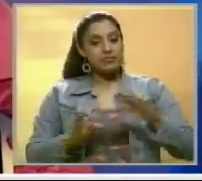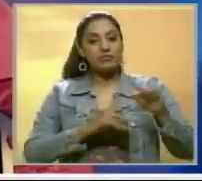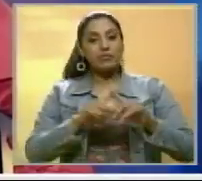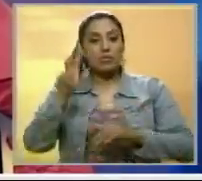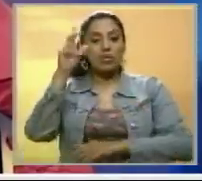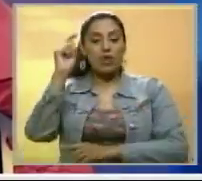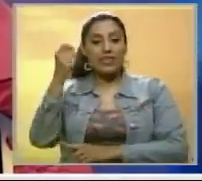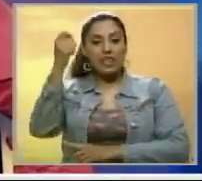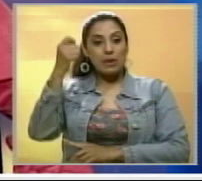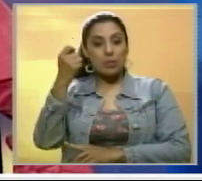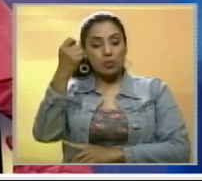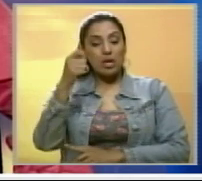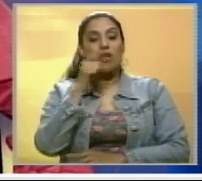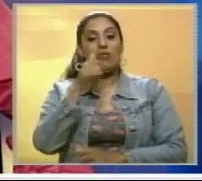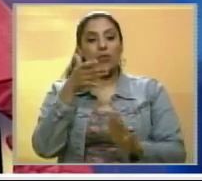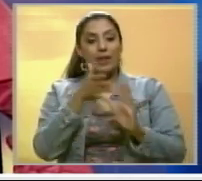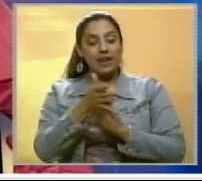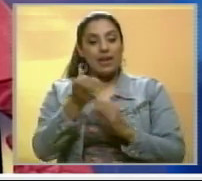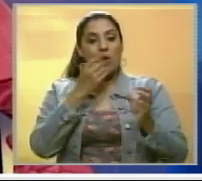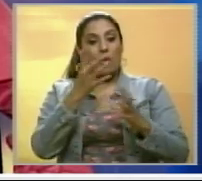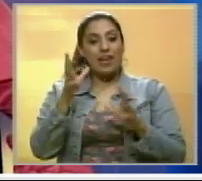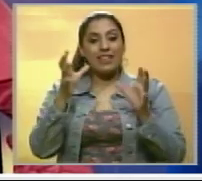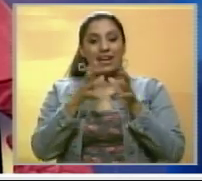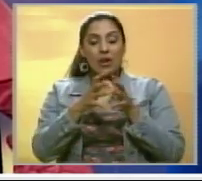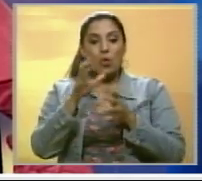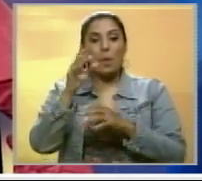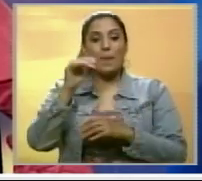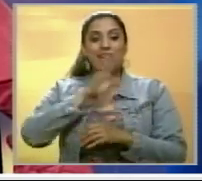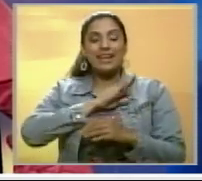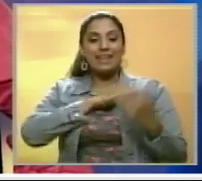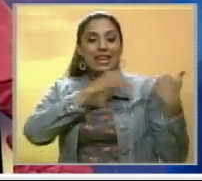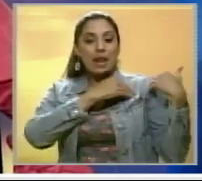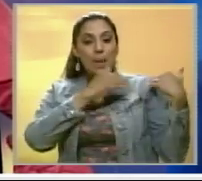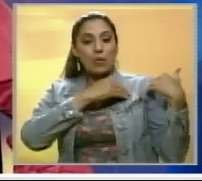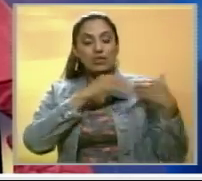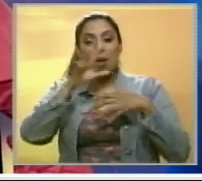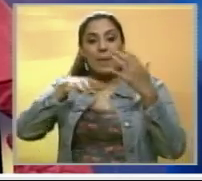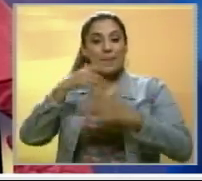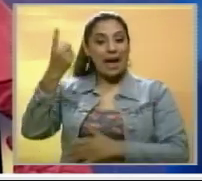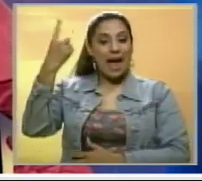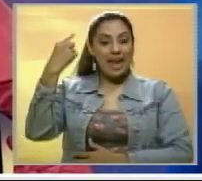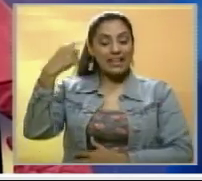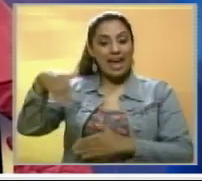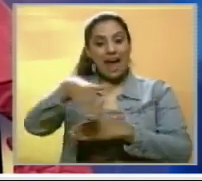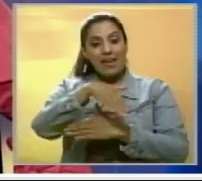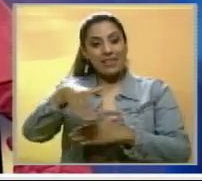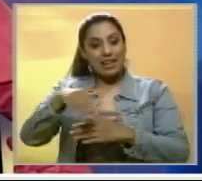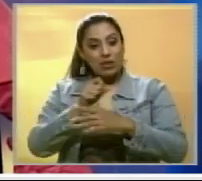por la unidad, Stanley González, aseguró que los CLAP fueron los responsables de lo ocurrido ayer en la Avenida